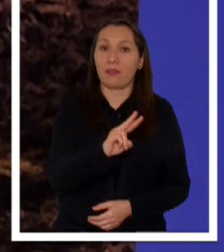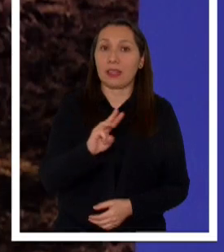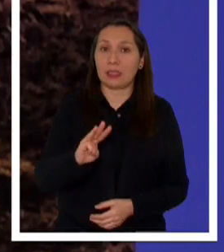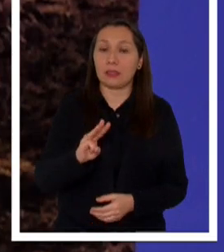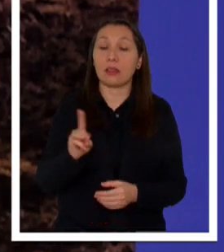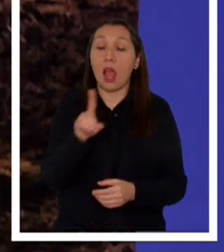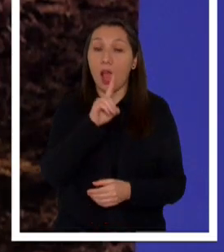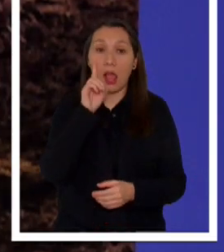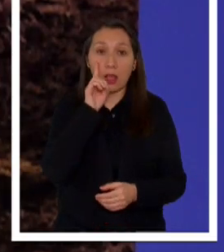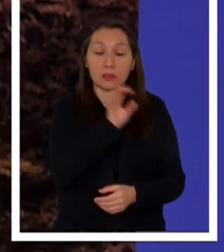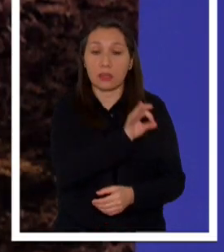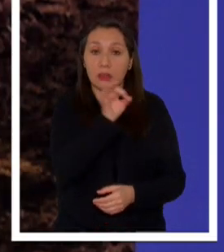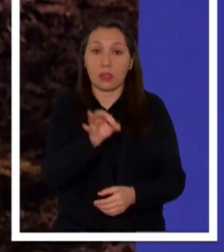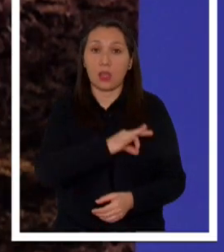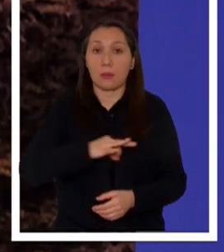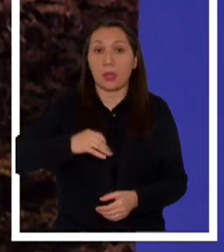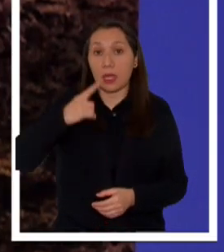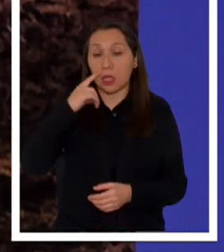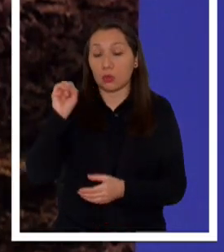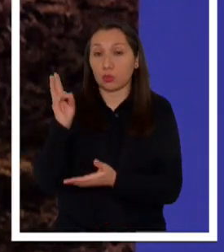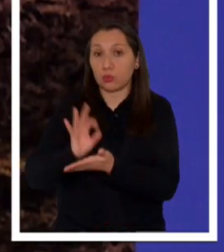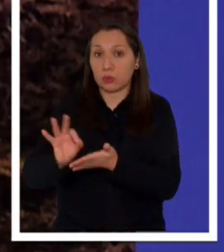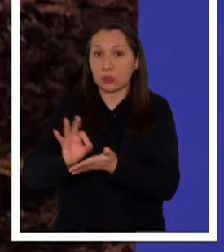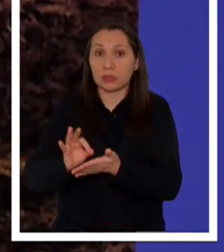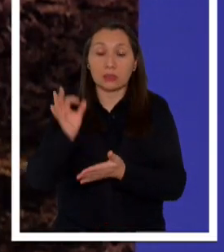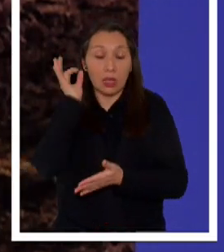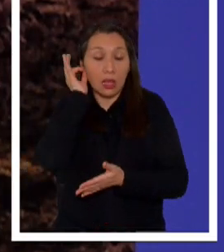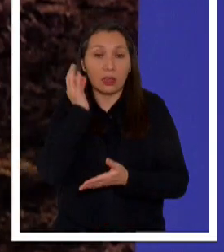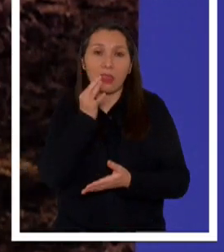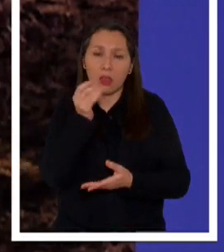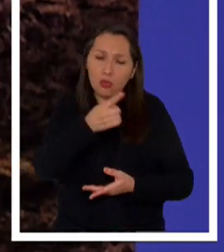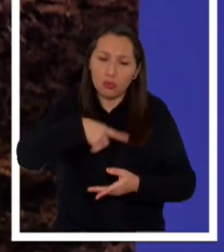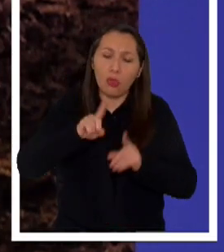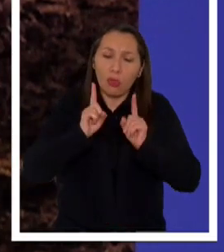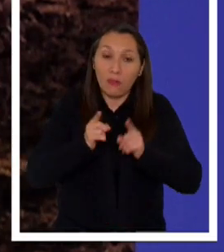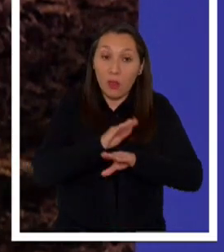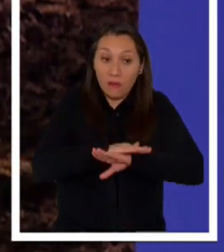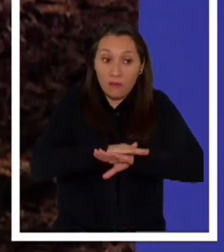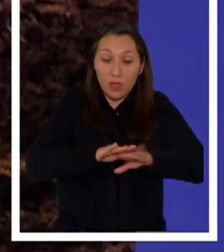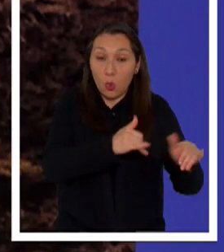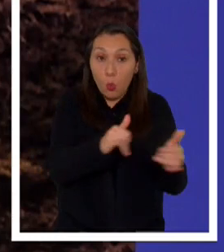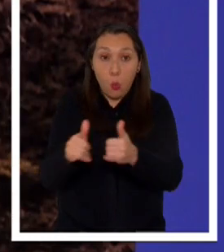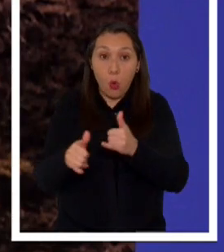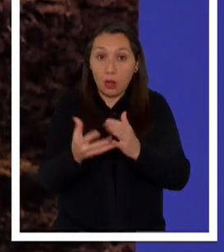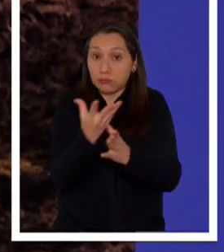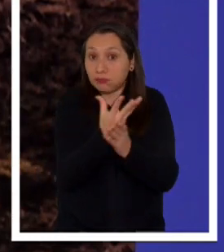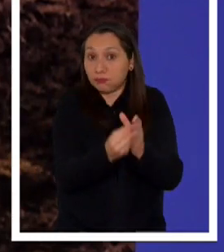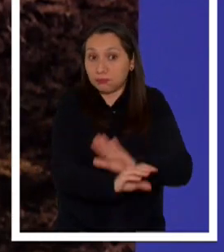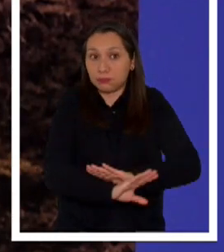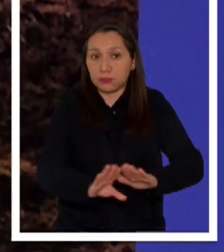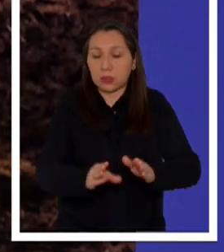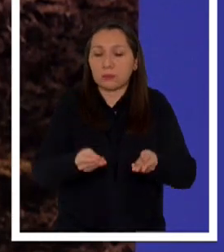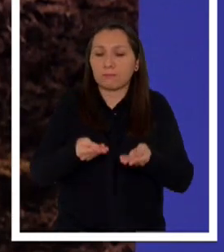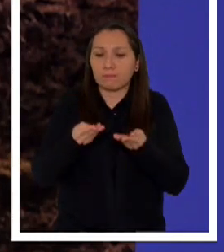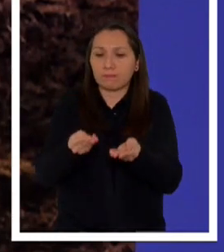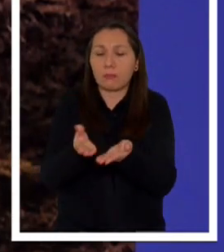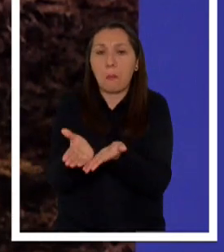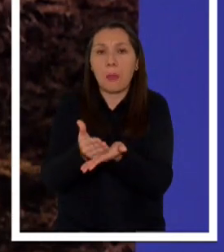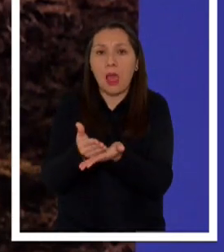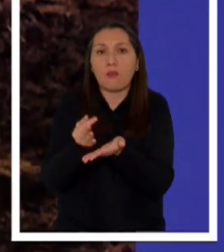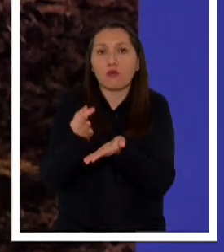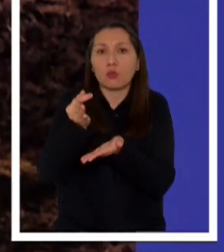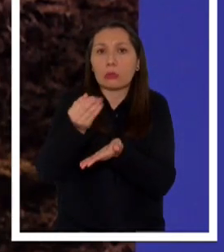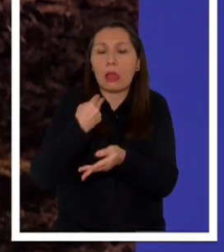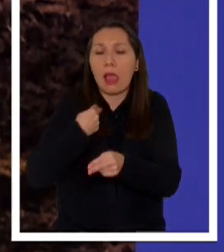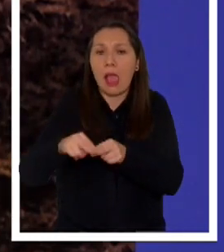porque así lo ha manifestado el ministro y la subsecretaria que tenemos que ser capaces una vez que terminen los juegos de entregar un plan para